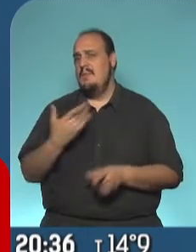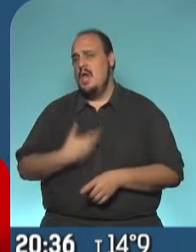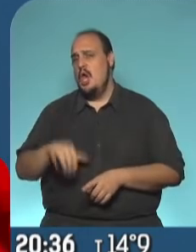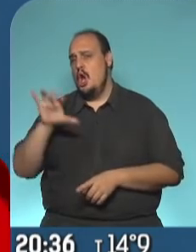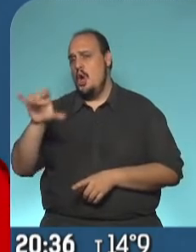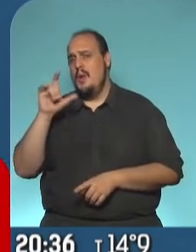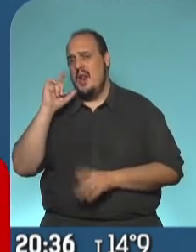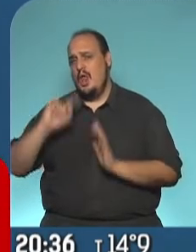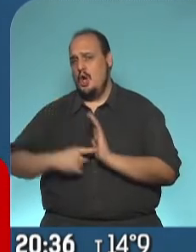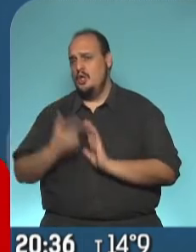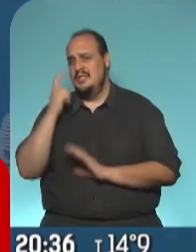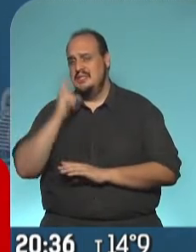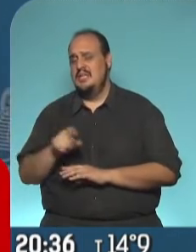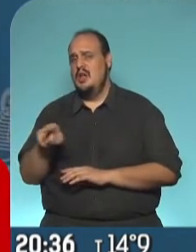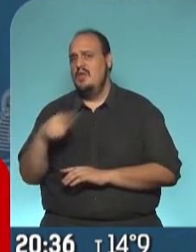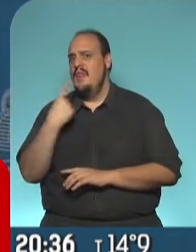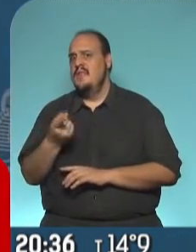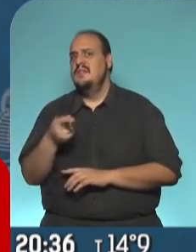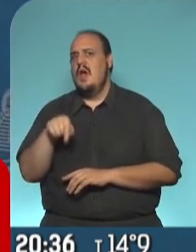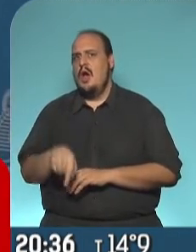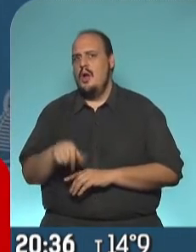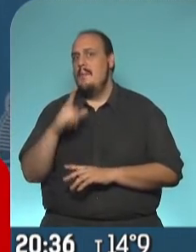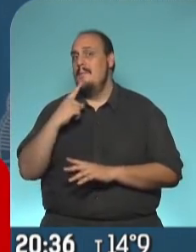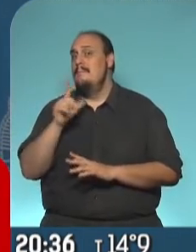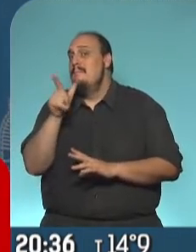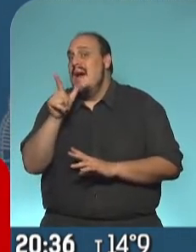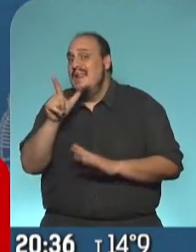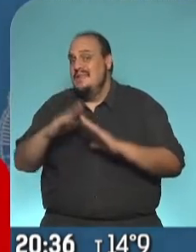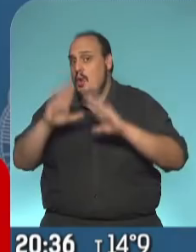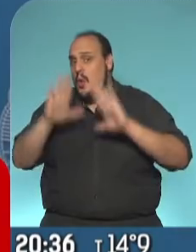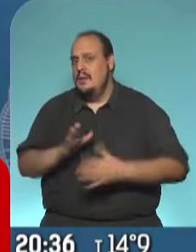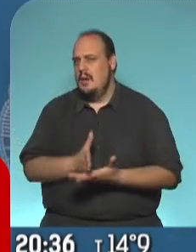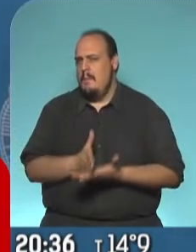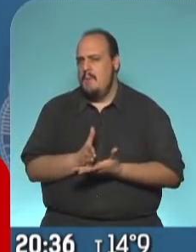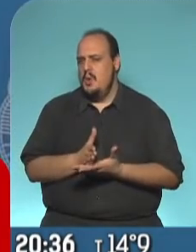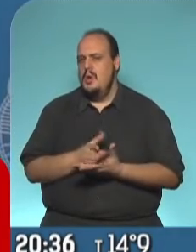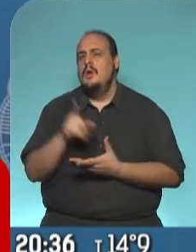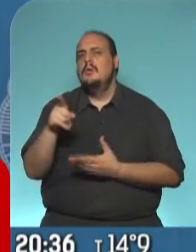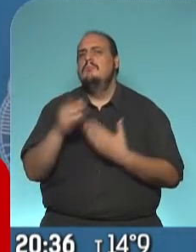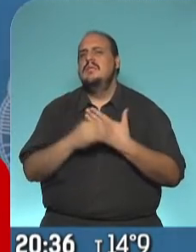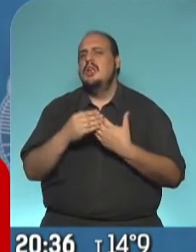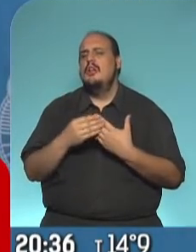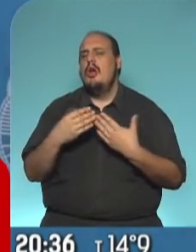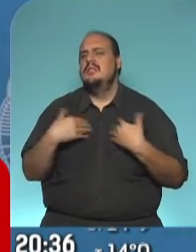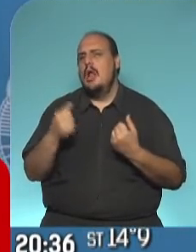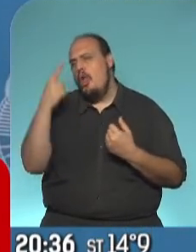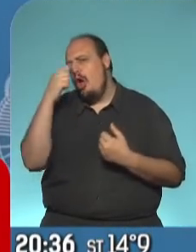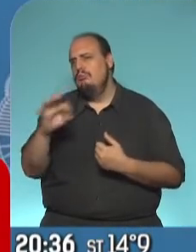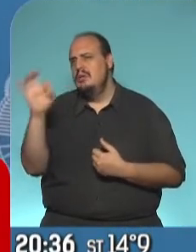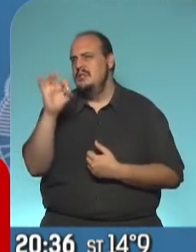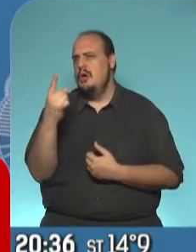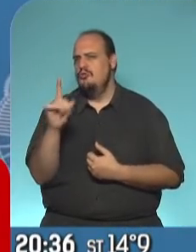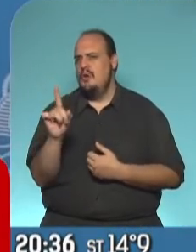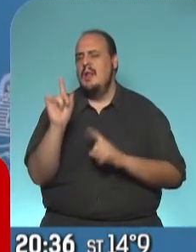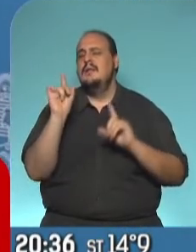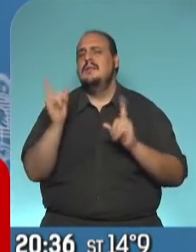Kicillof, hablan de quizás volver a una cuarentena más estricta? ¿Cómo evalúan desde el Ministerio de Salud esta situación y si estamos llegando